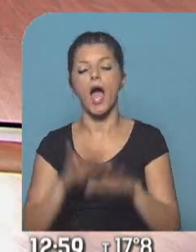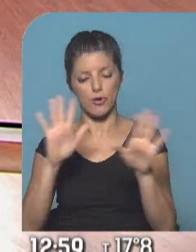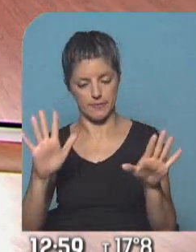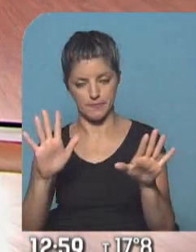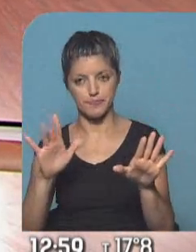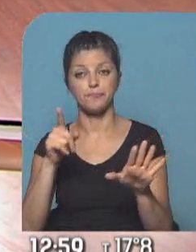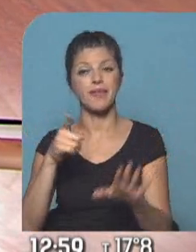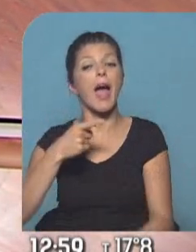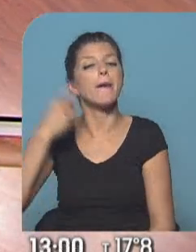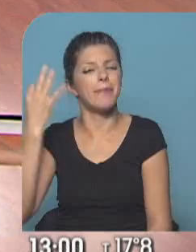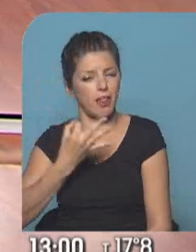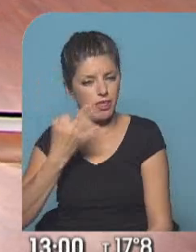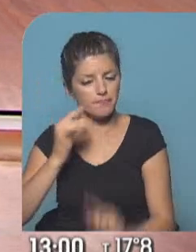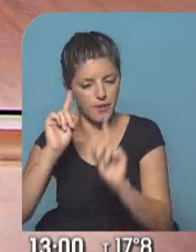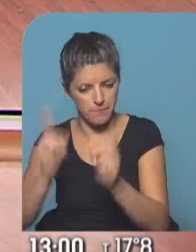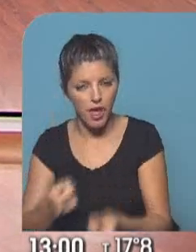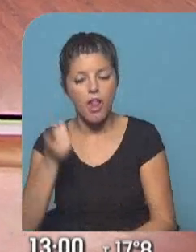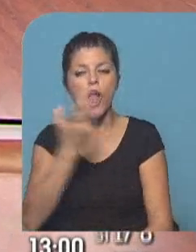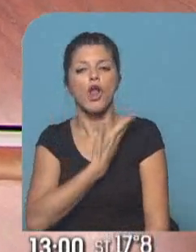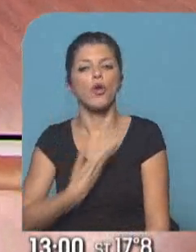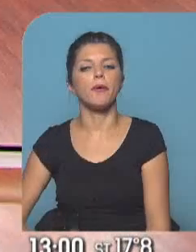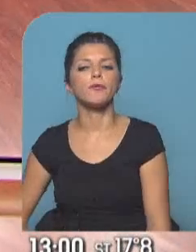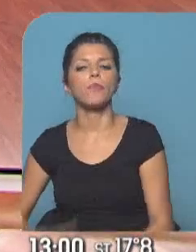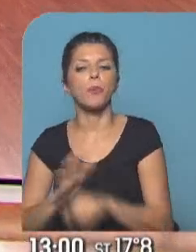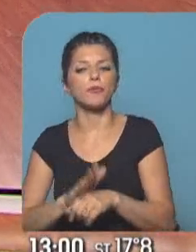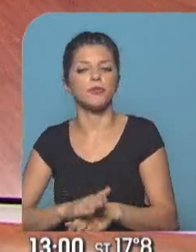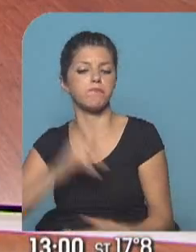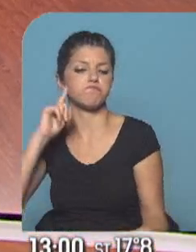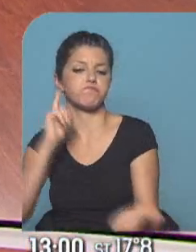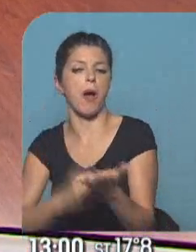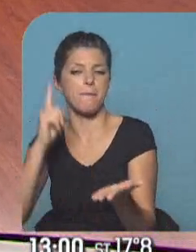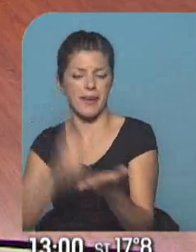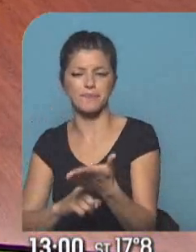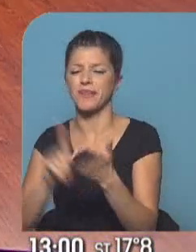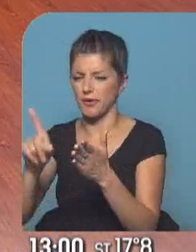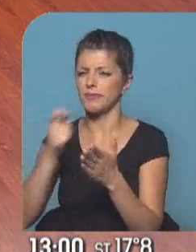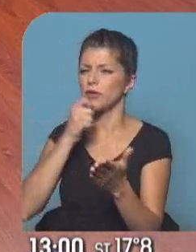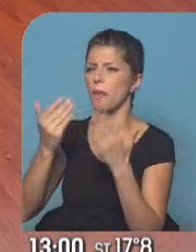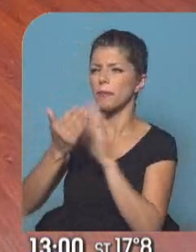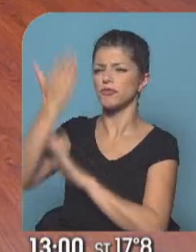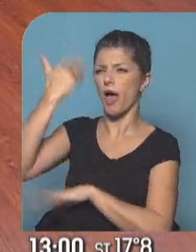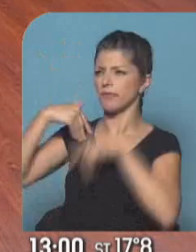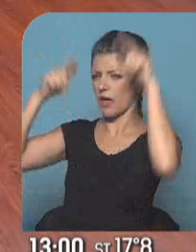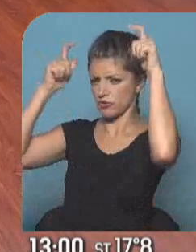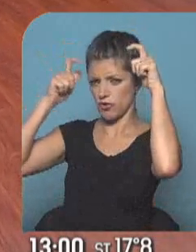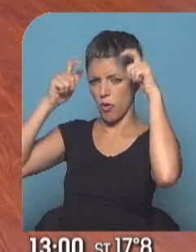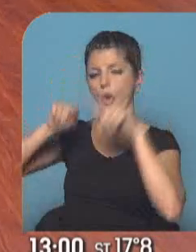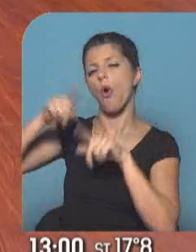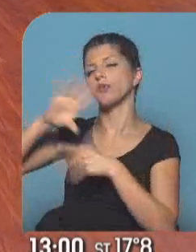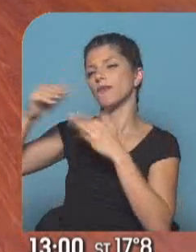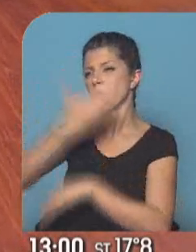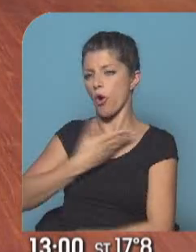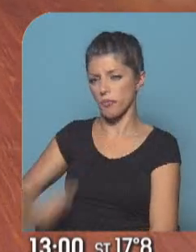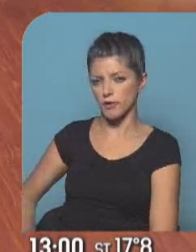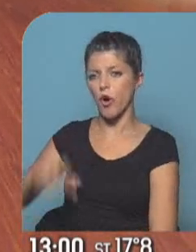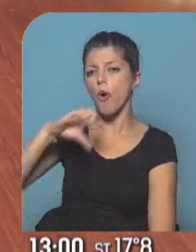gobierno fue actuando de facto en la medida que me parece que hay una diferencia con el chavismo previo y con otros gobiernos llamados populistas, que es que